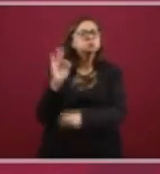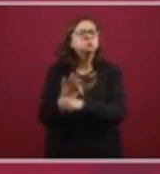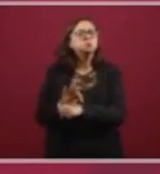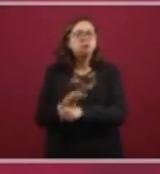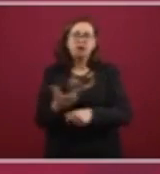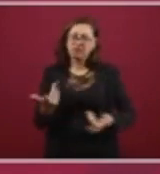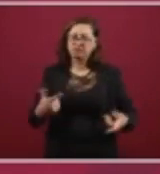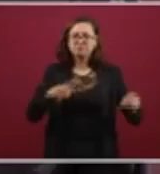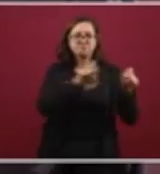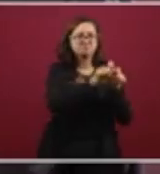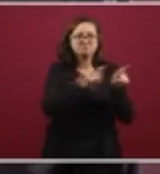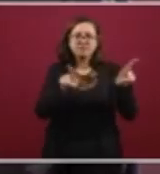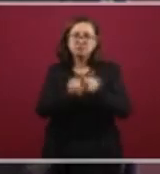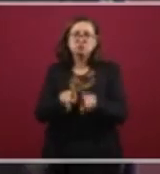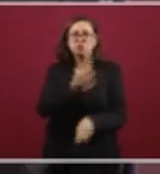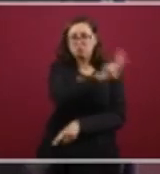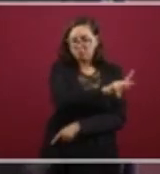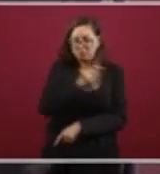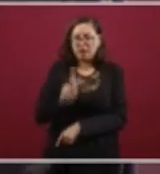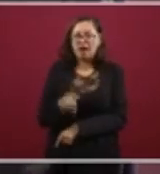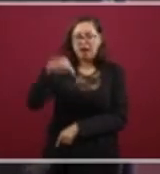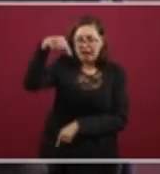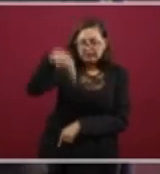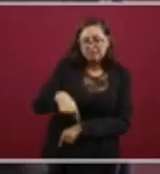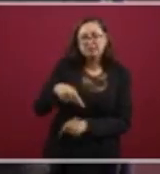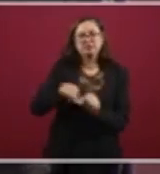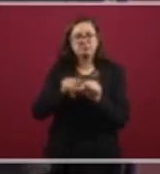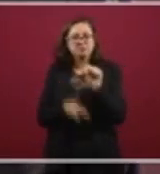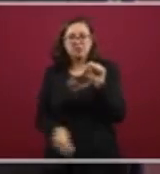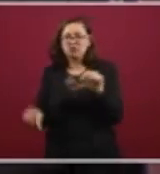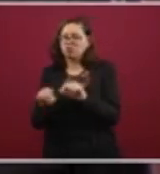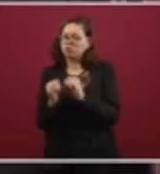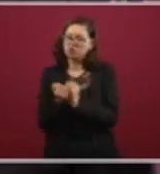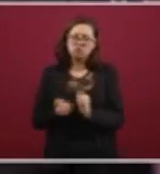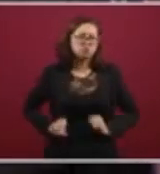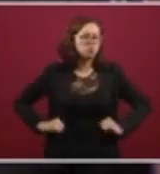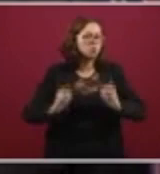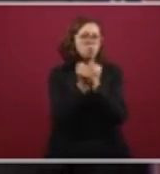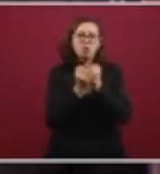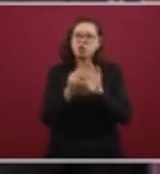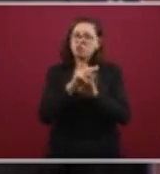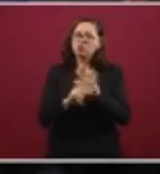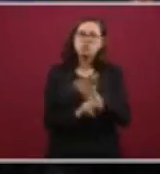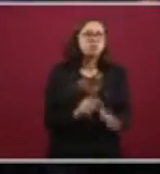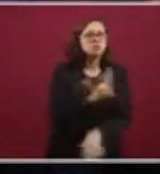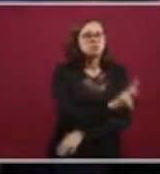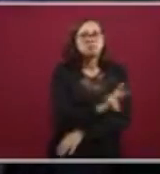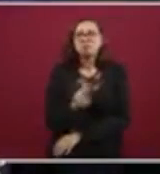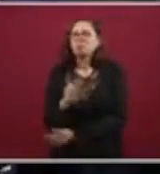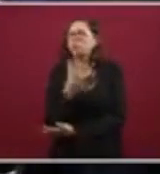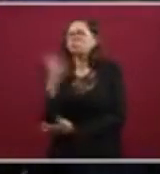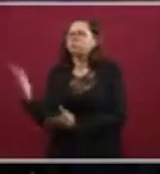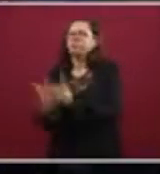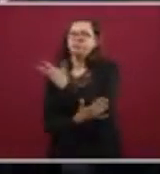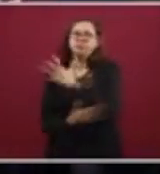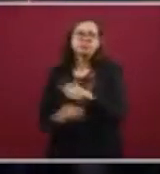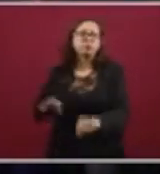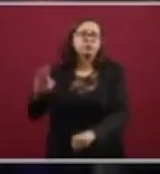en nuestro país las mismas normas de protección al medio